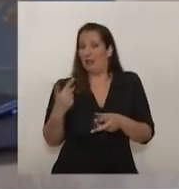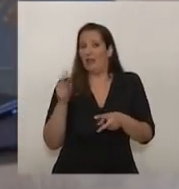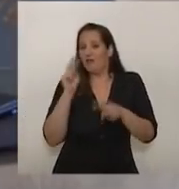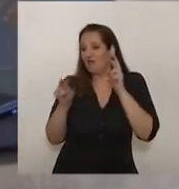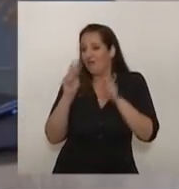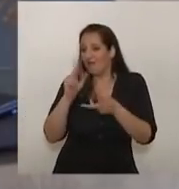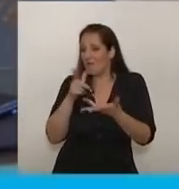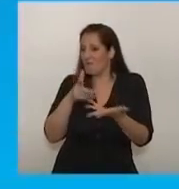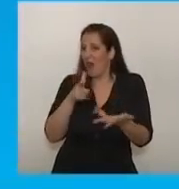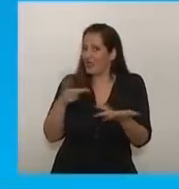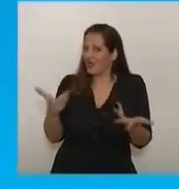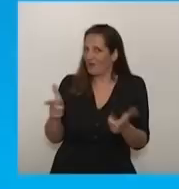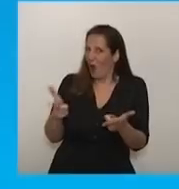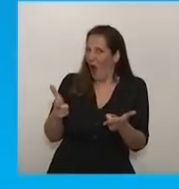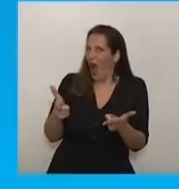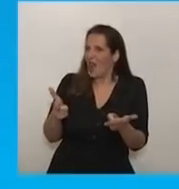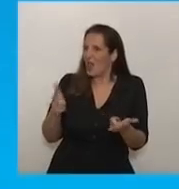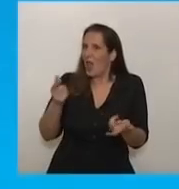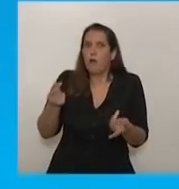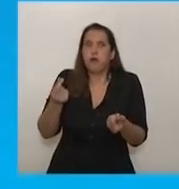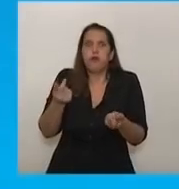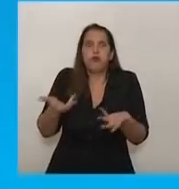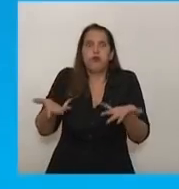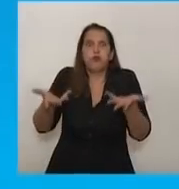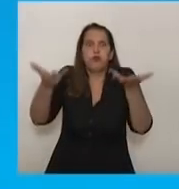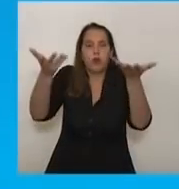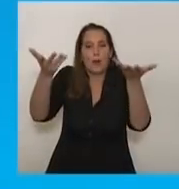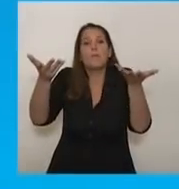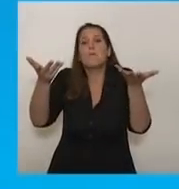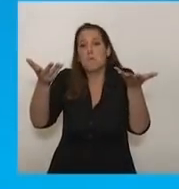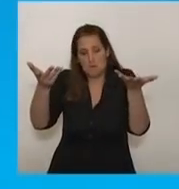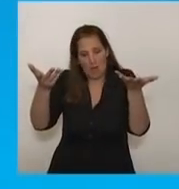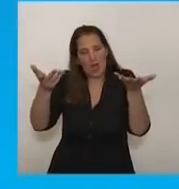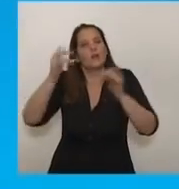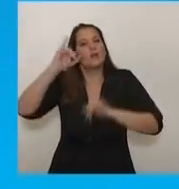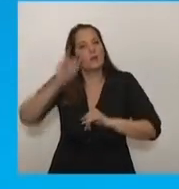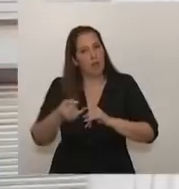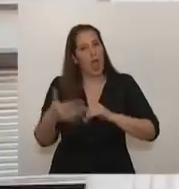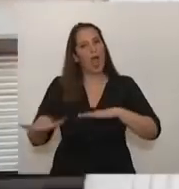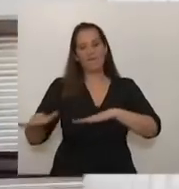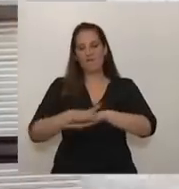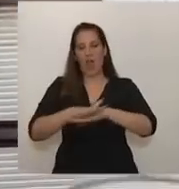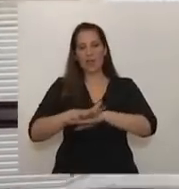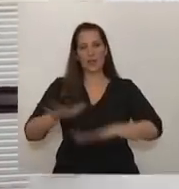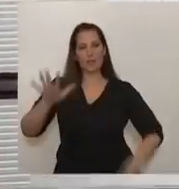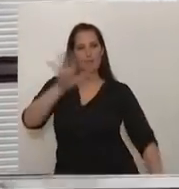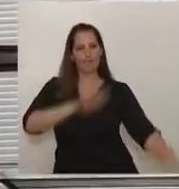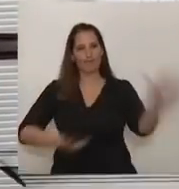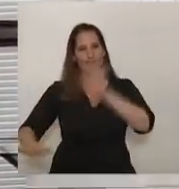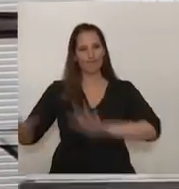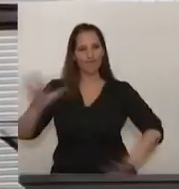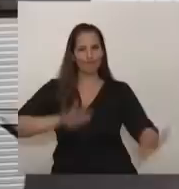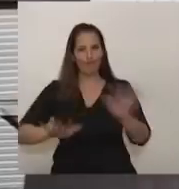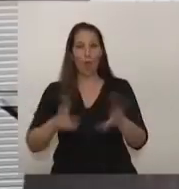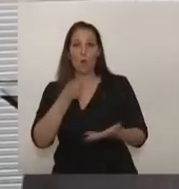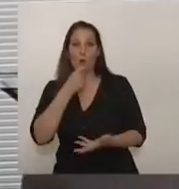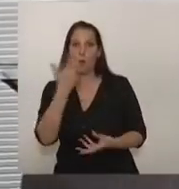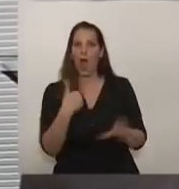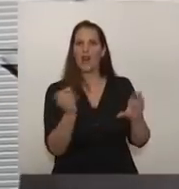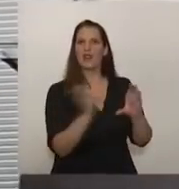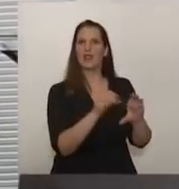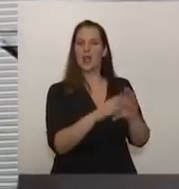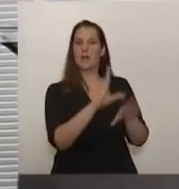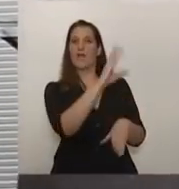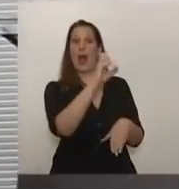que la inflación es más alta, pero ordenamos las bases de nuestra economía. Tenemos, por ejemplo, reservas robustas en el